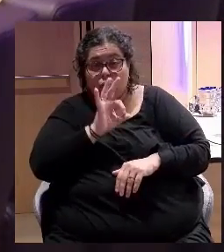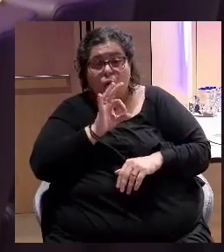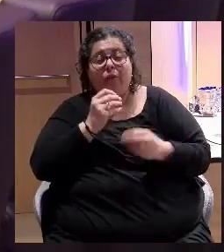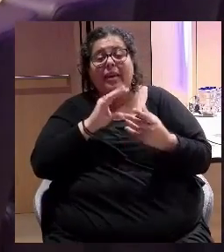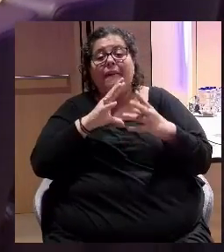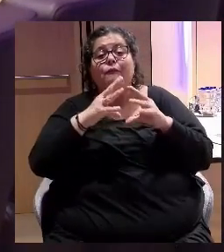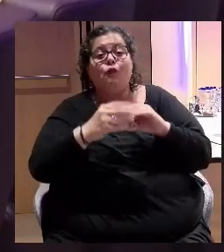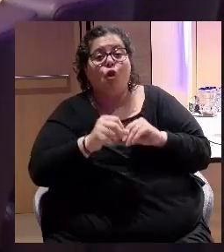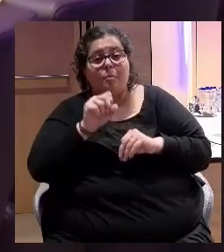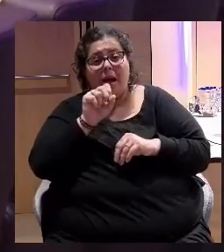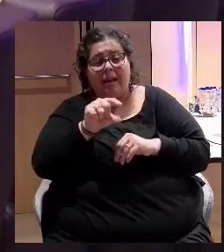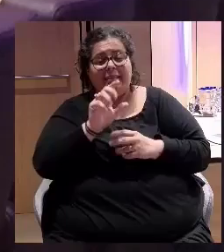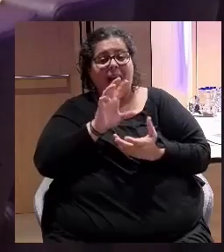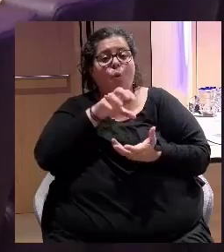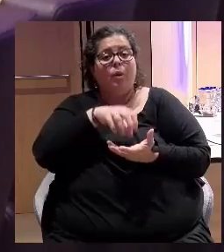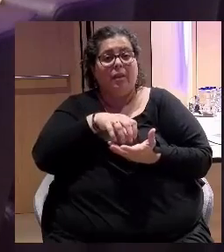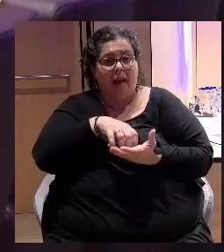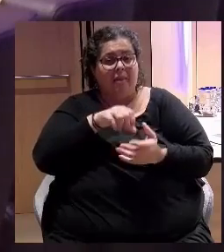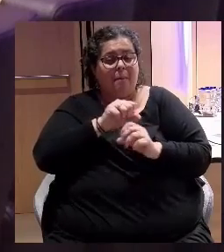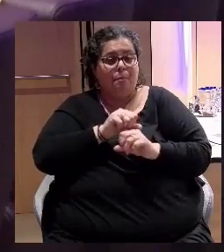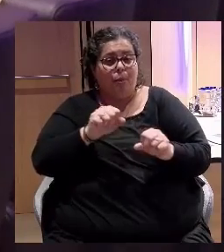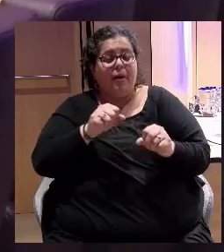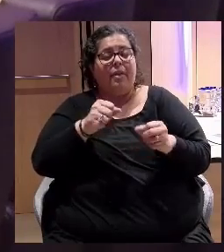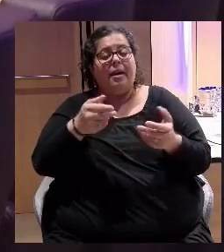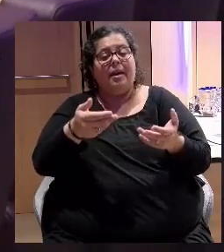la unidad puede